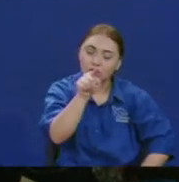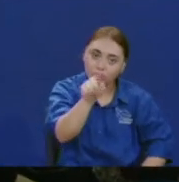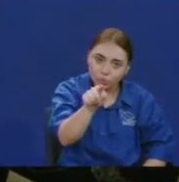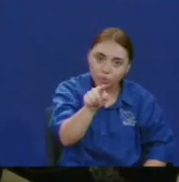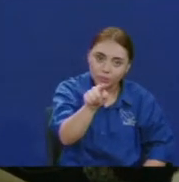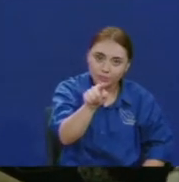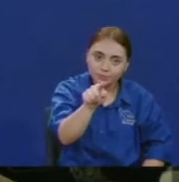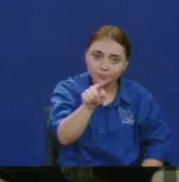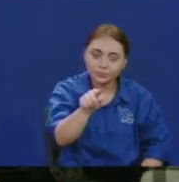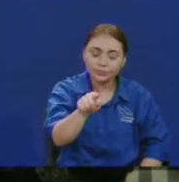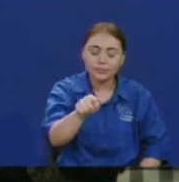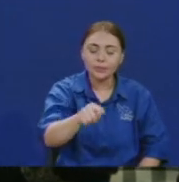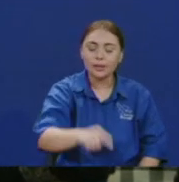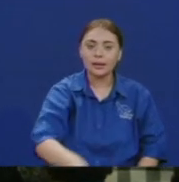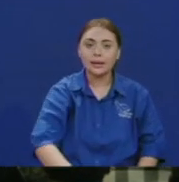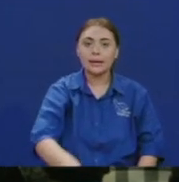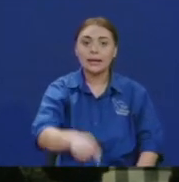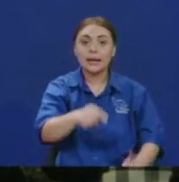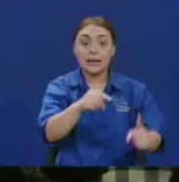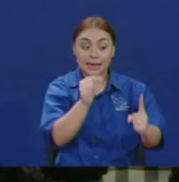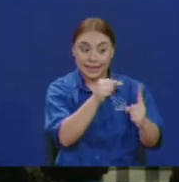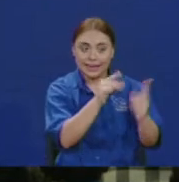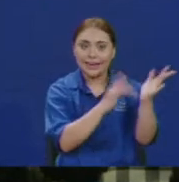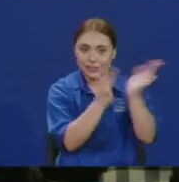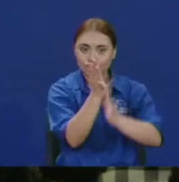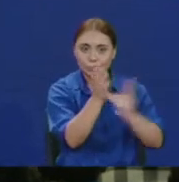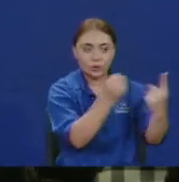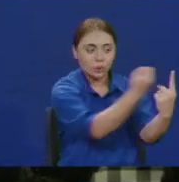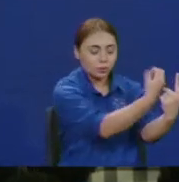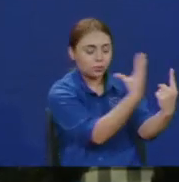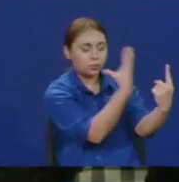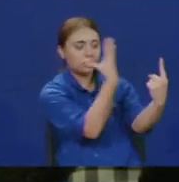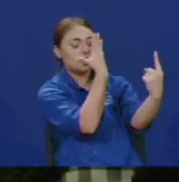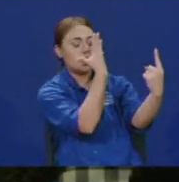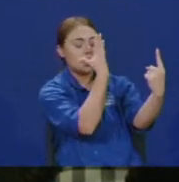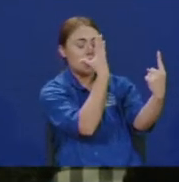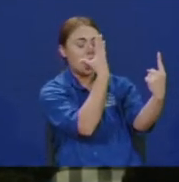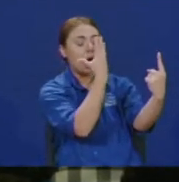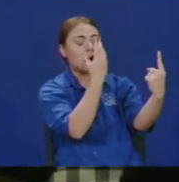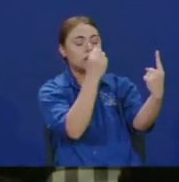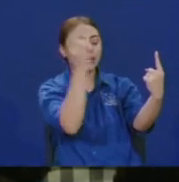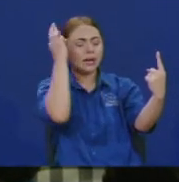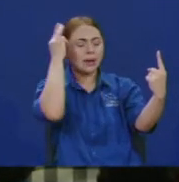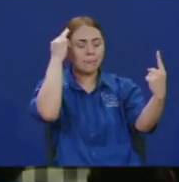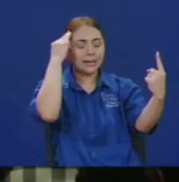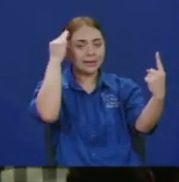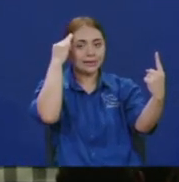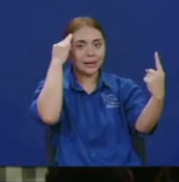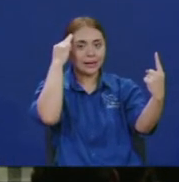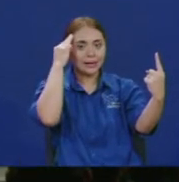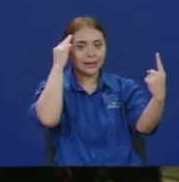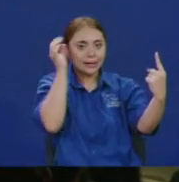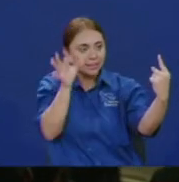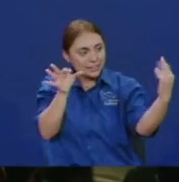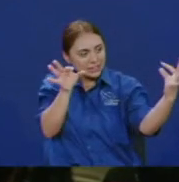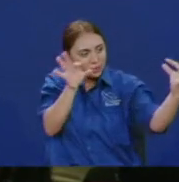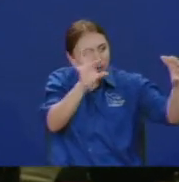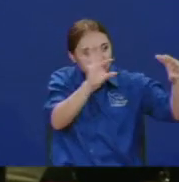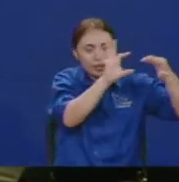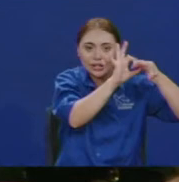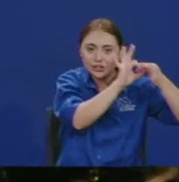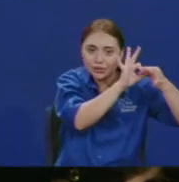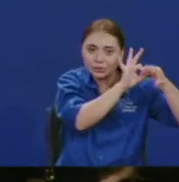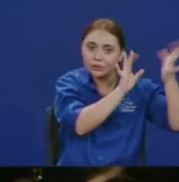nosotros los pensamientos del cordero, la forma de pensar de Jesucristo, la forma de pensar de Dios.